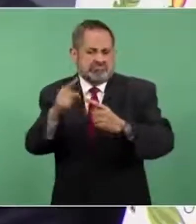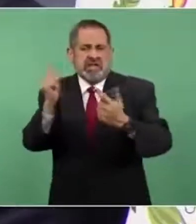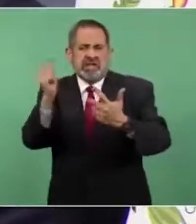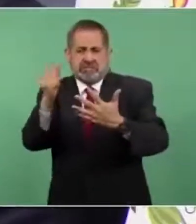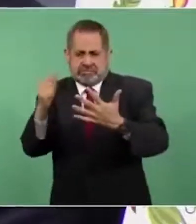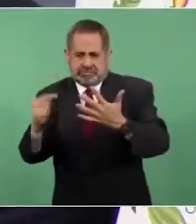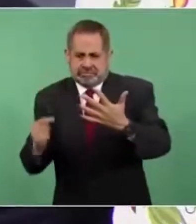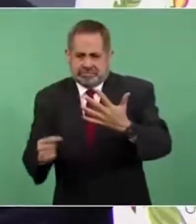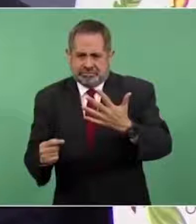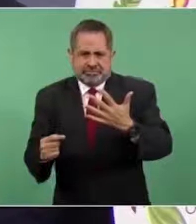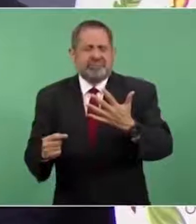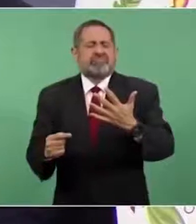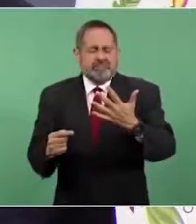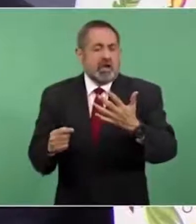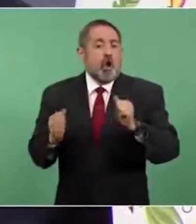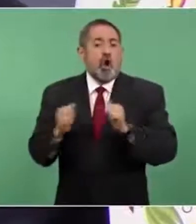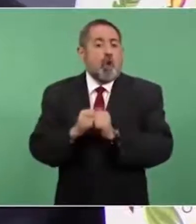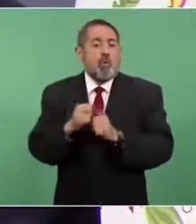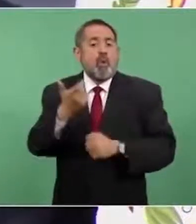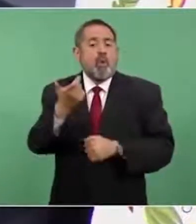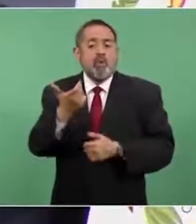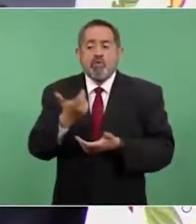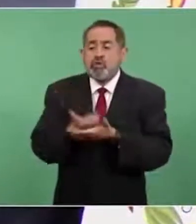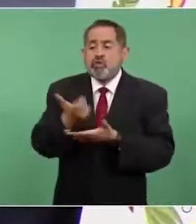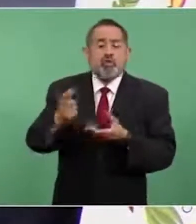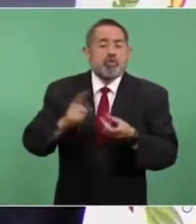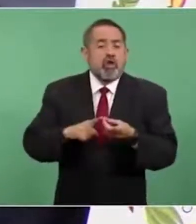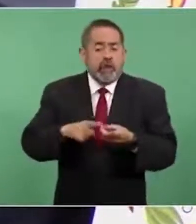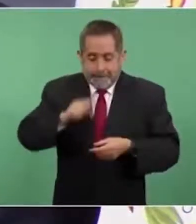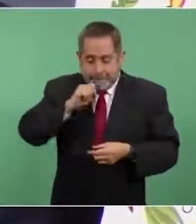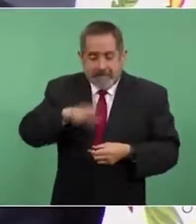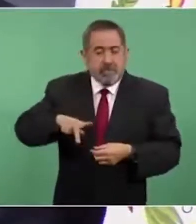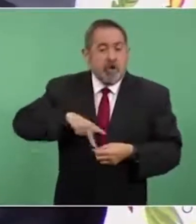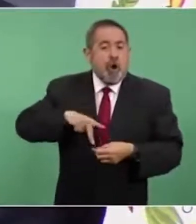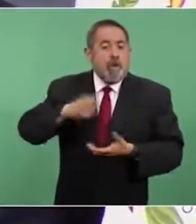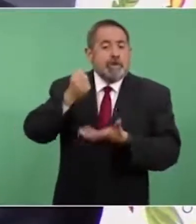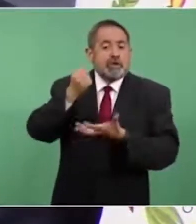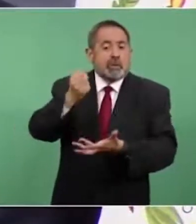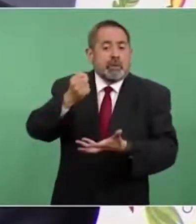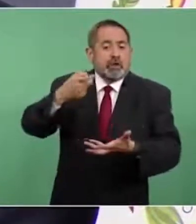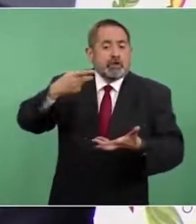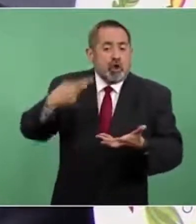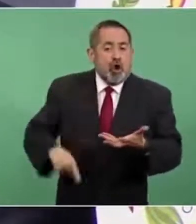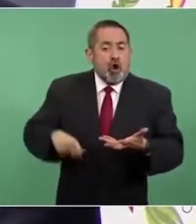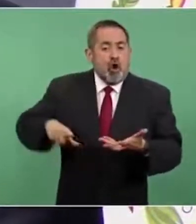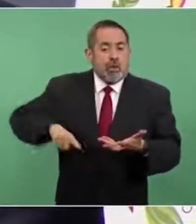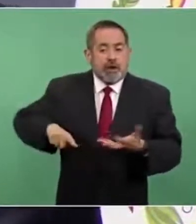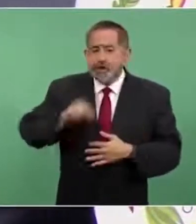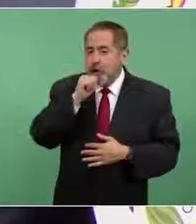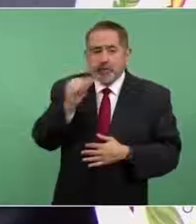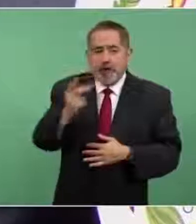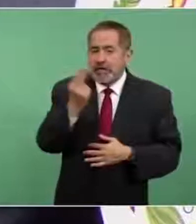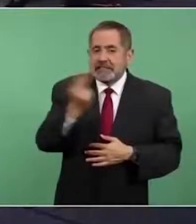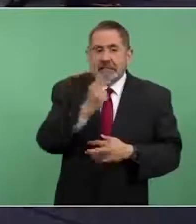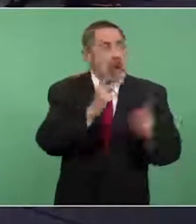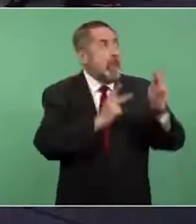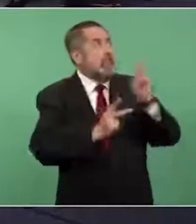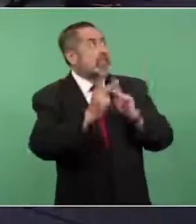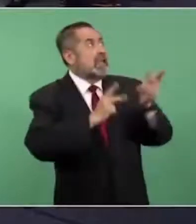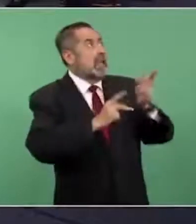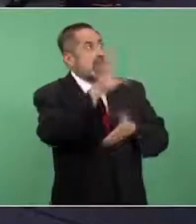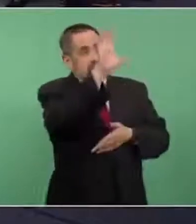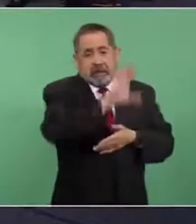acciones financiadas con el presupuesto, sin contratar deuda.